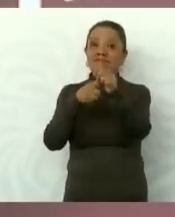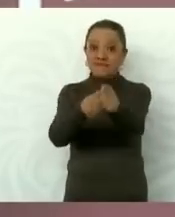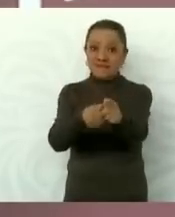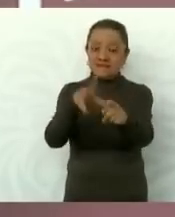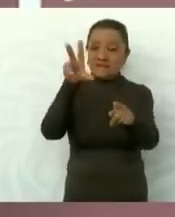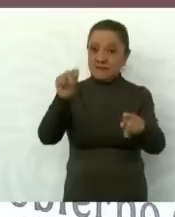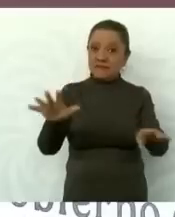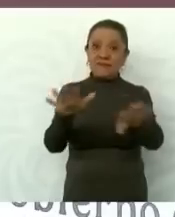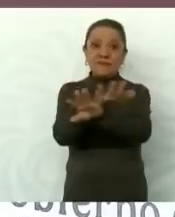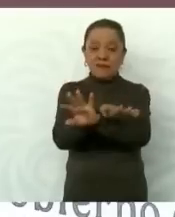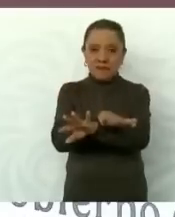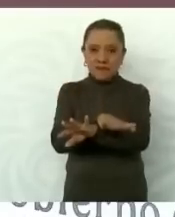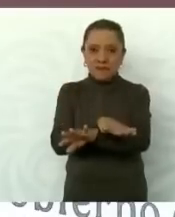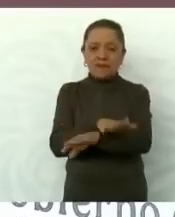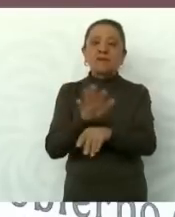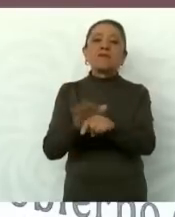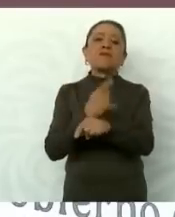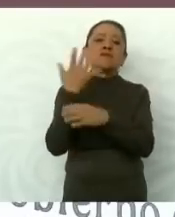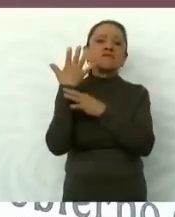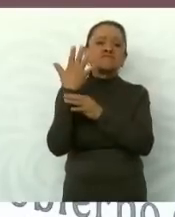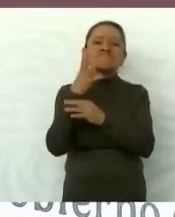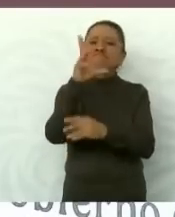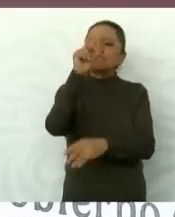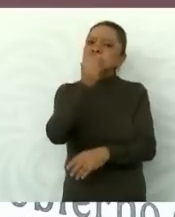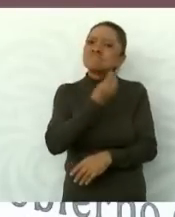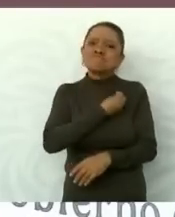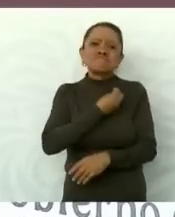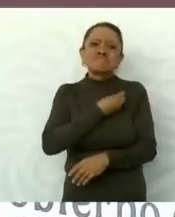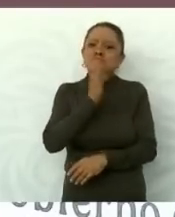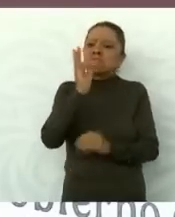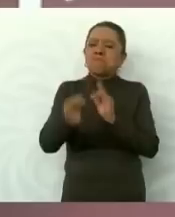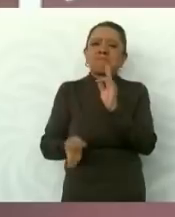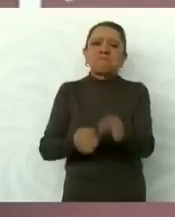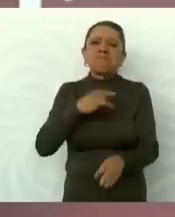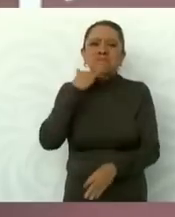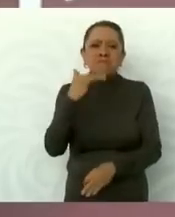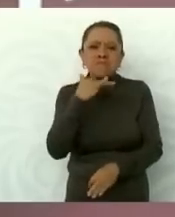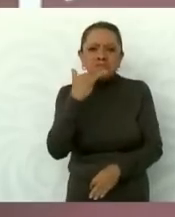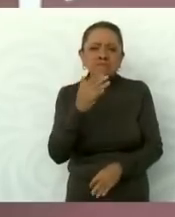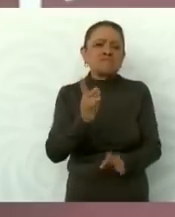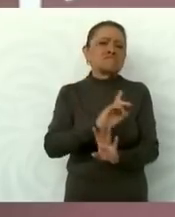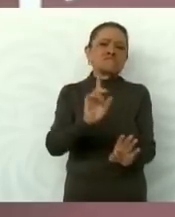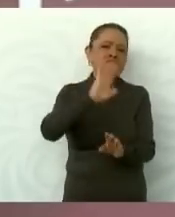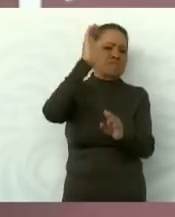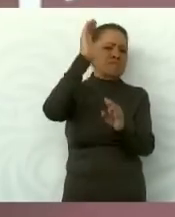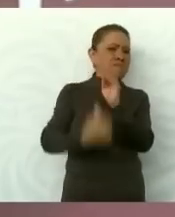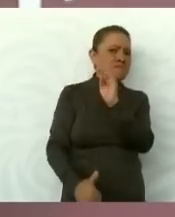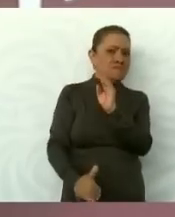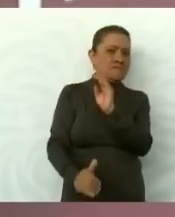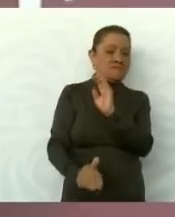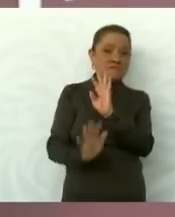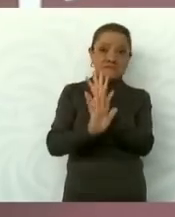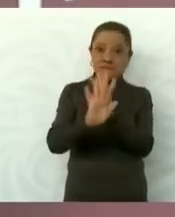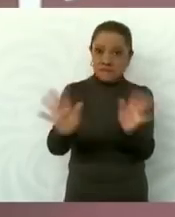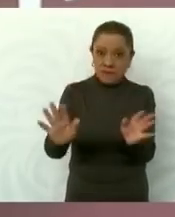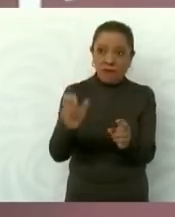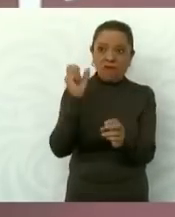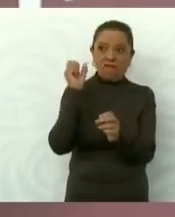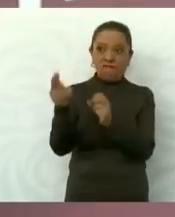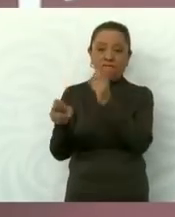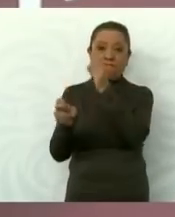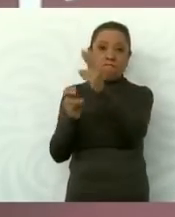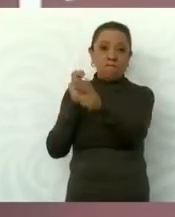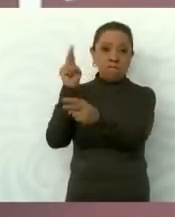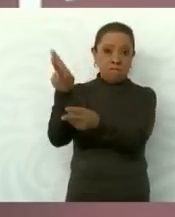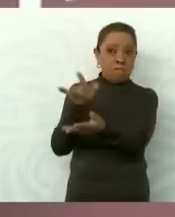que no toleramos la corrupción, que se acabó el régimen de corrupción y de privilegios, que